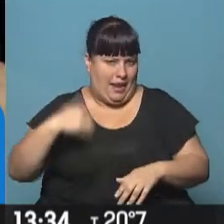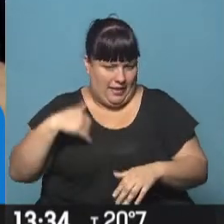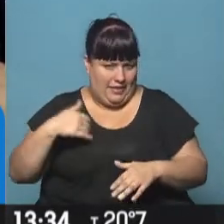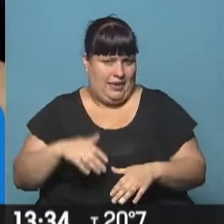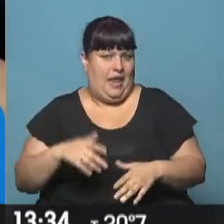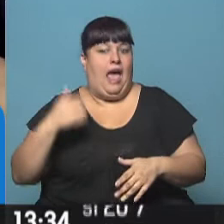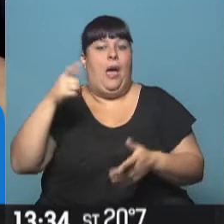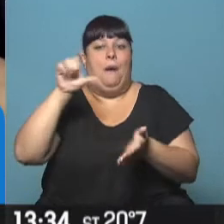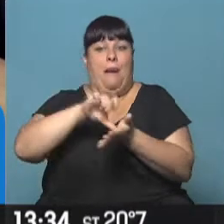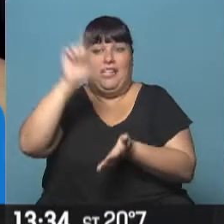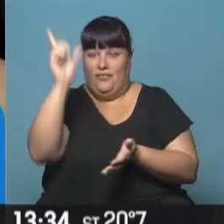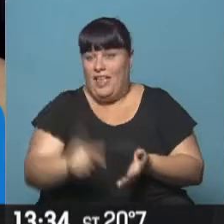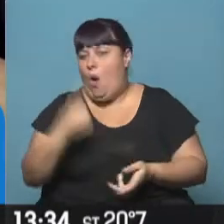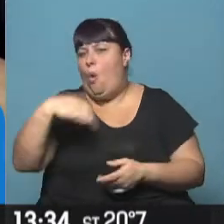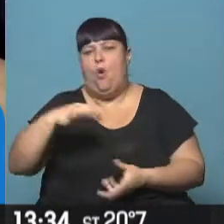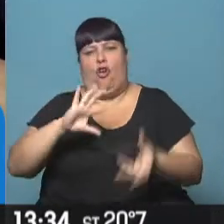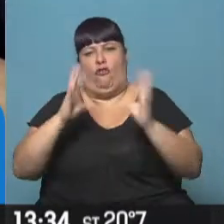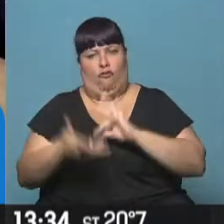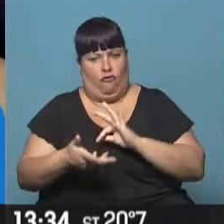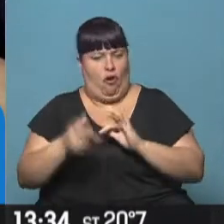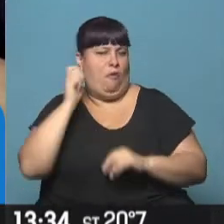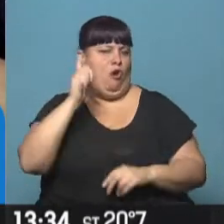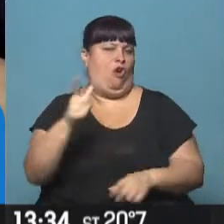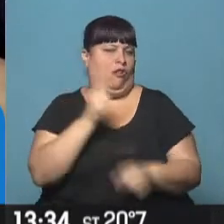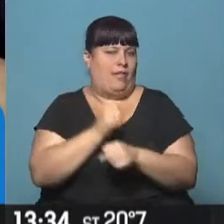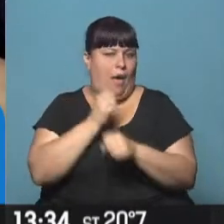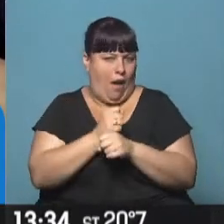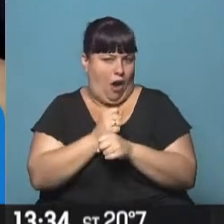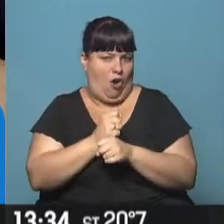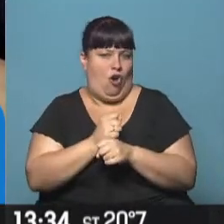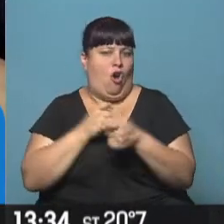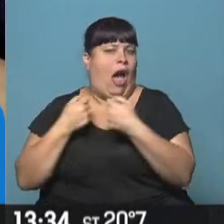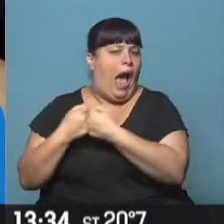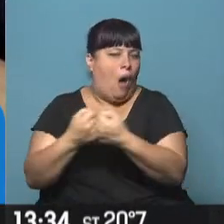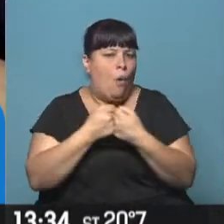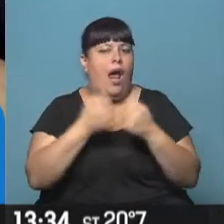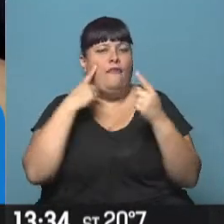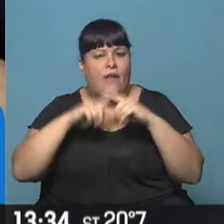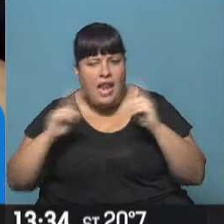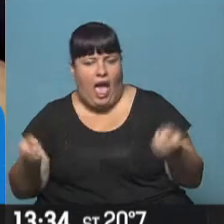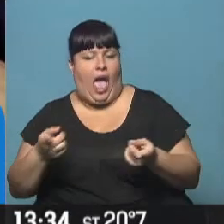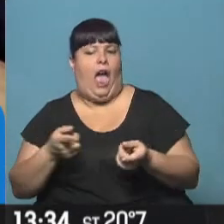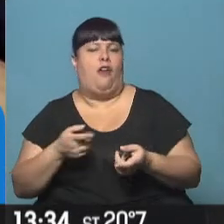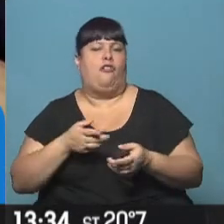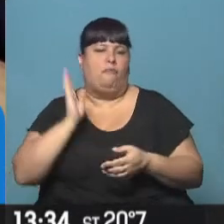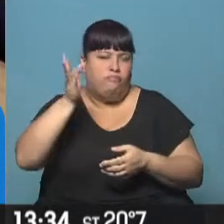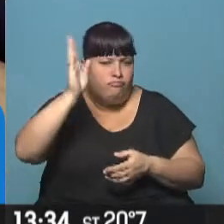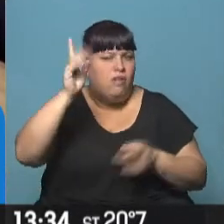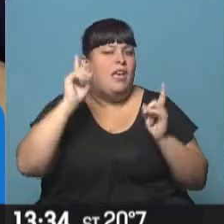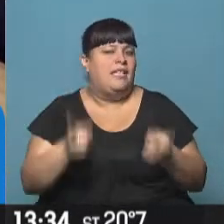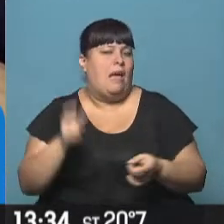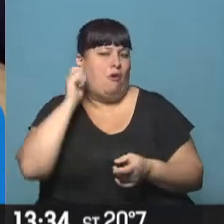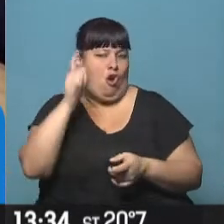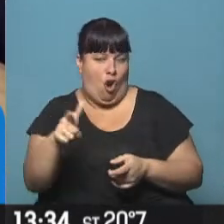Argentina, porque en un país federal es la única forma en la que se puede lograr trabajar en consensos durables, sustentables y en realmente